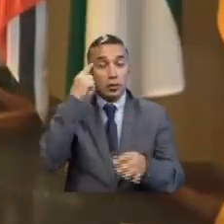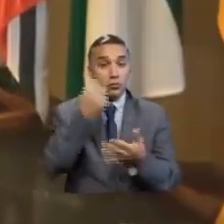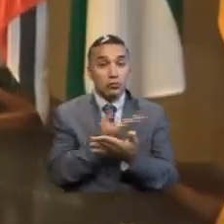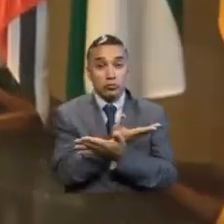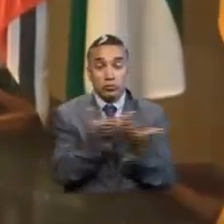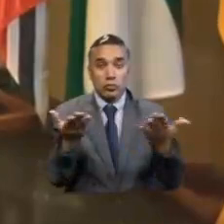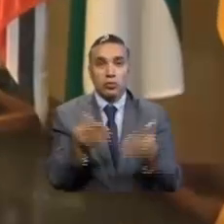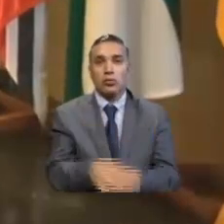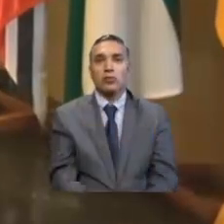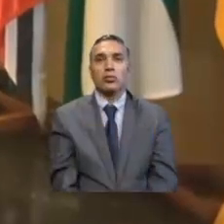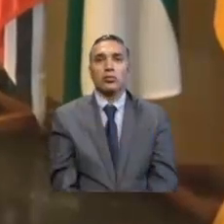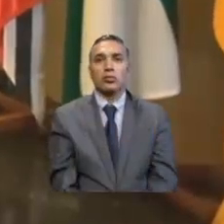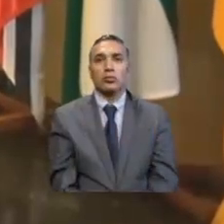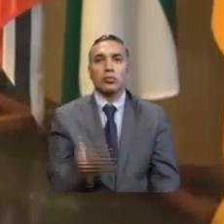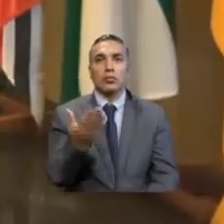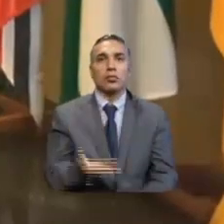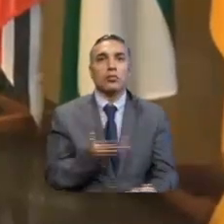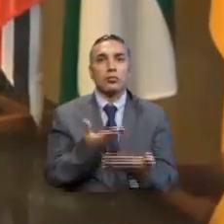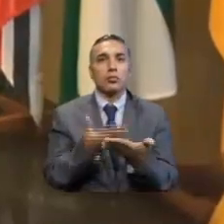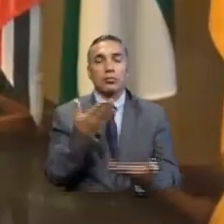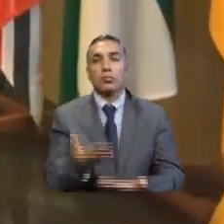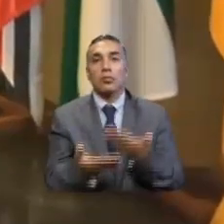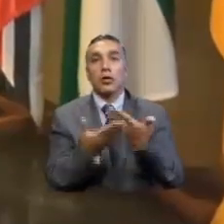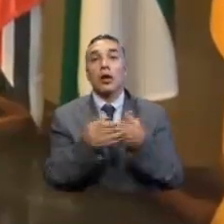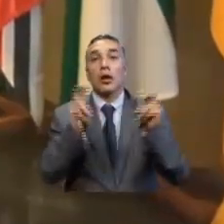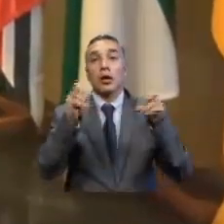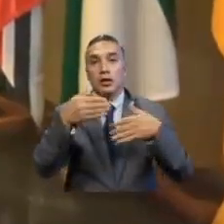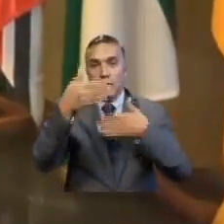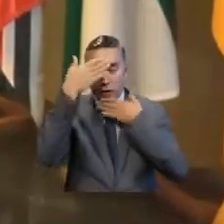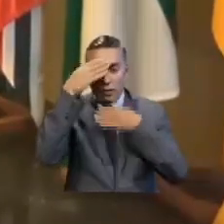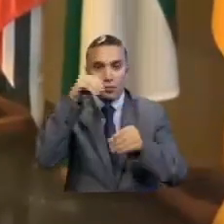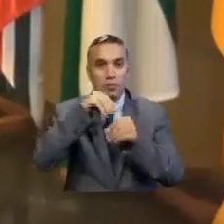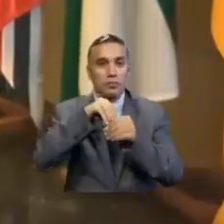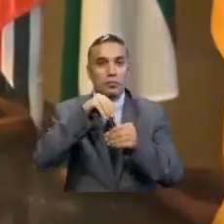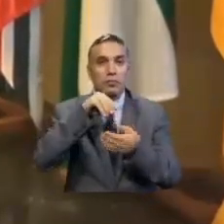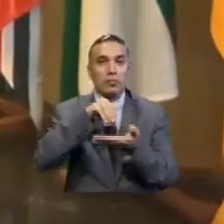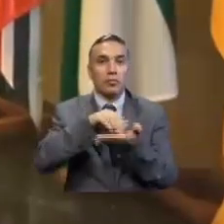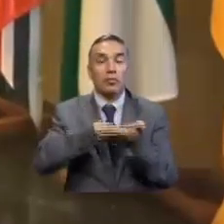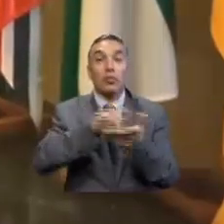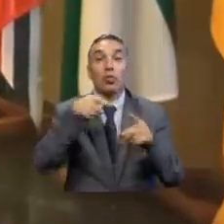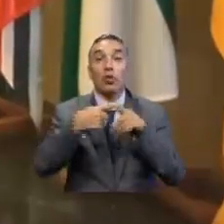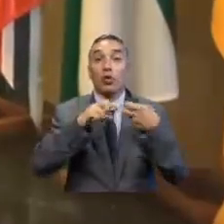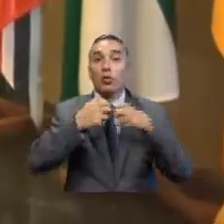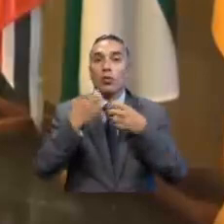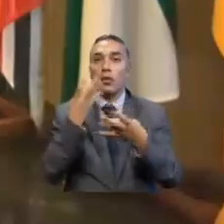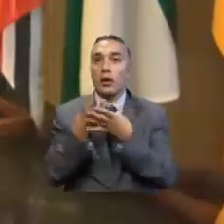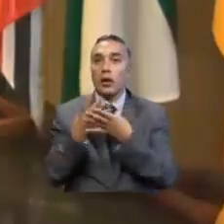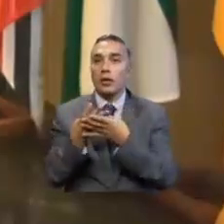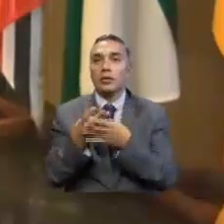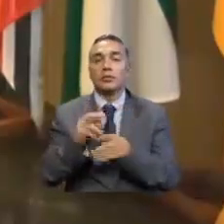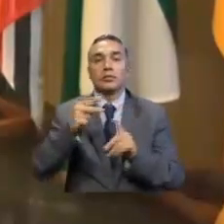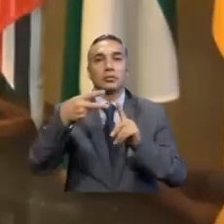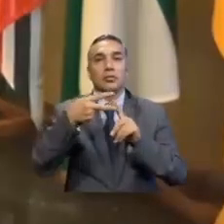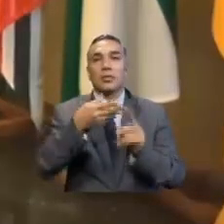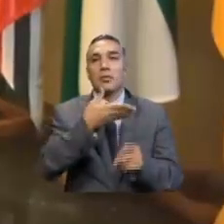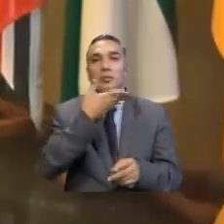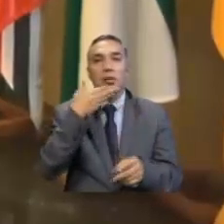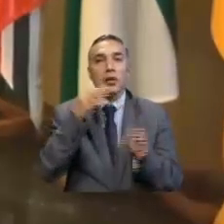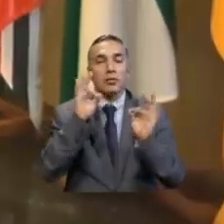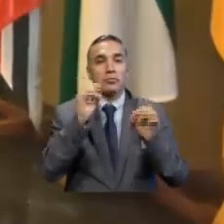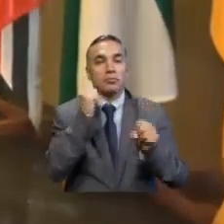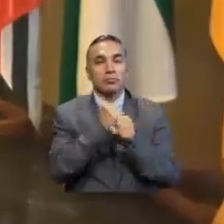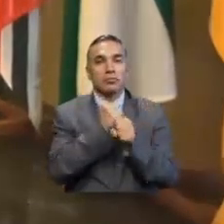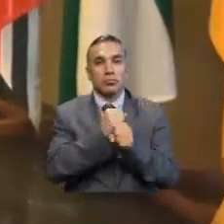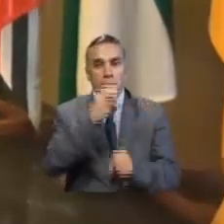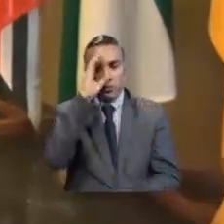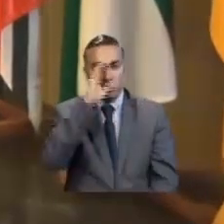plantea, entre otras cosas, tipificar el delito de terrorismo en los centros de rehabilitación social. Como segundo punto, mejorar y coordinar el